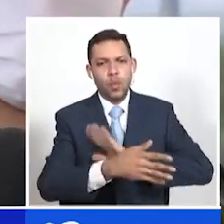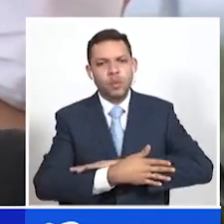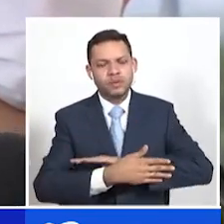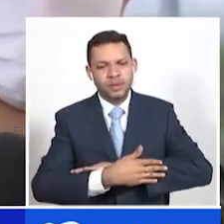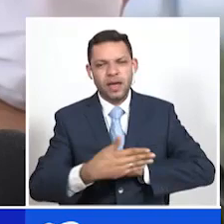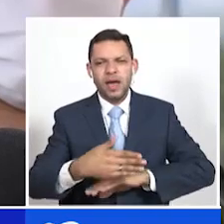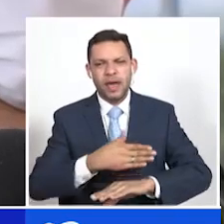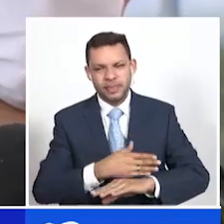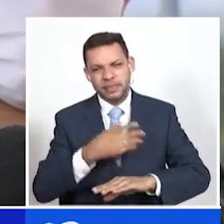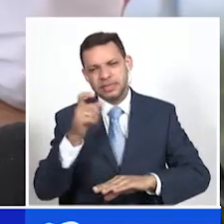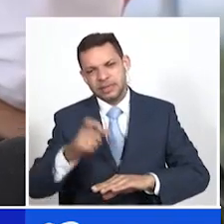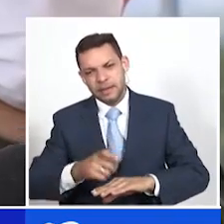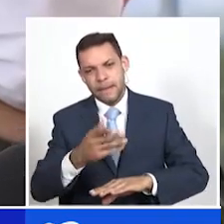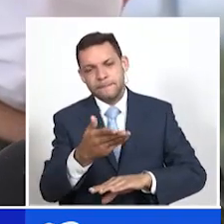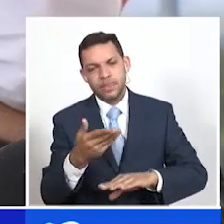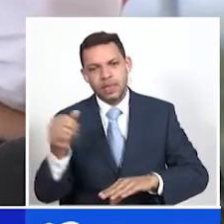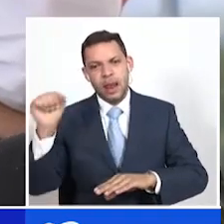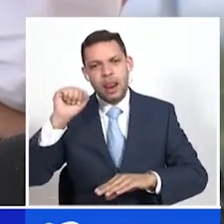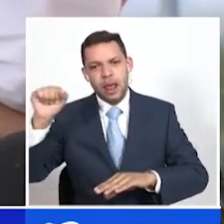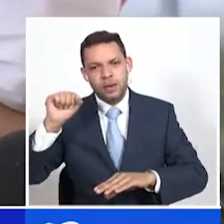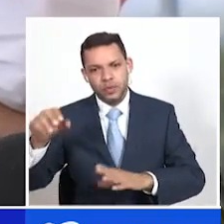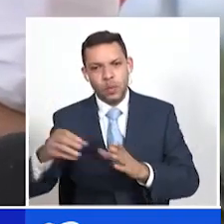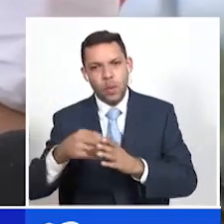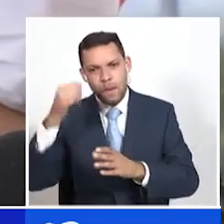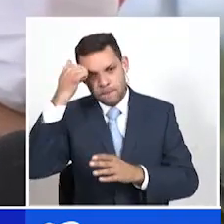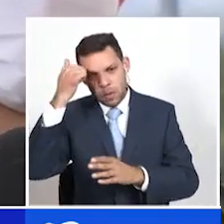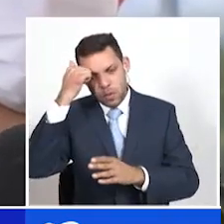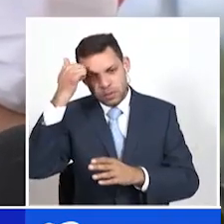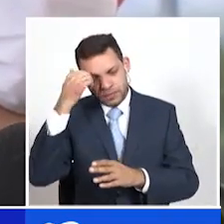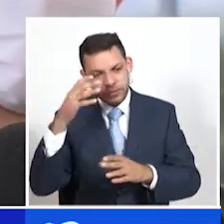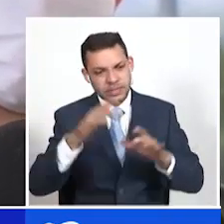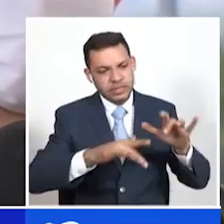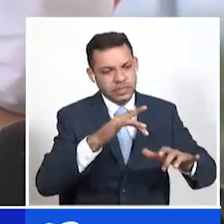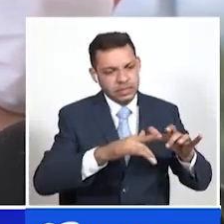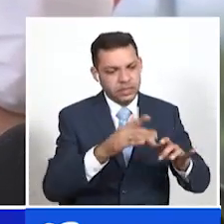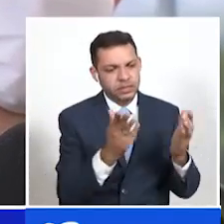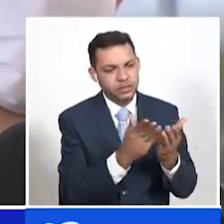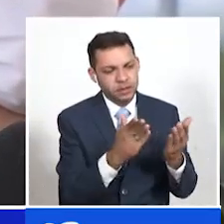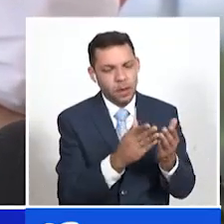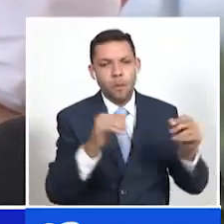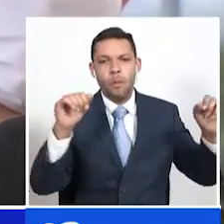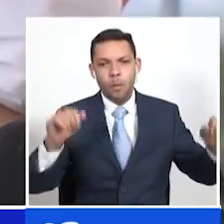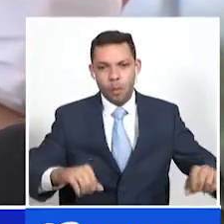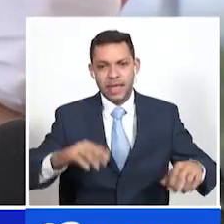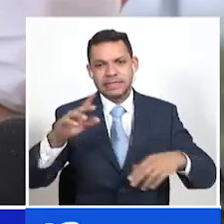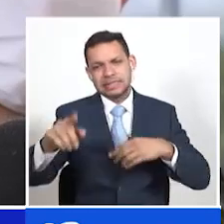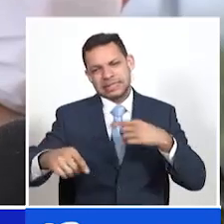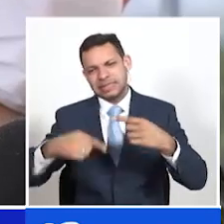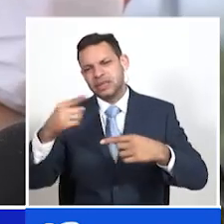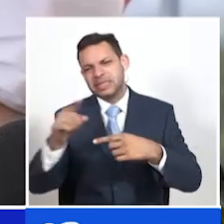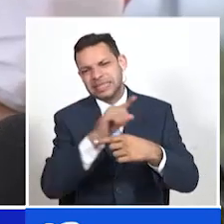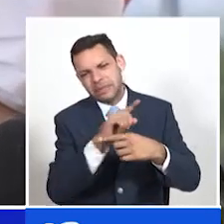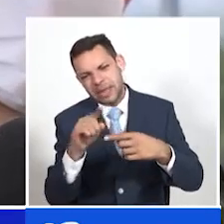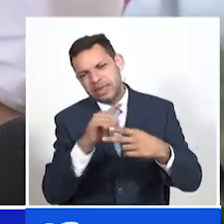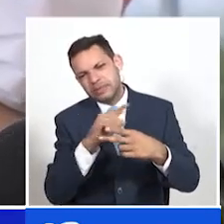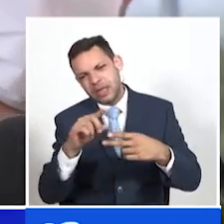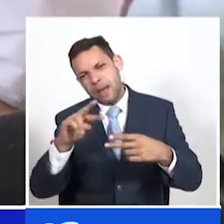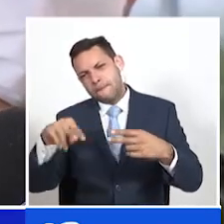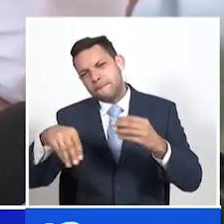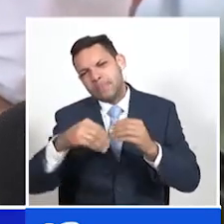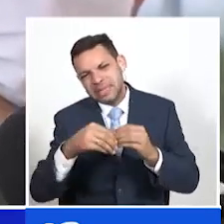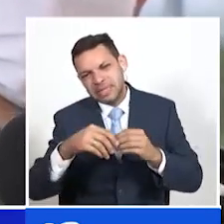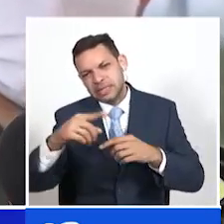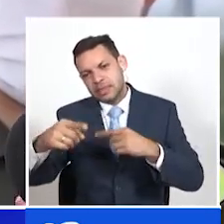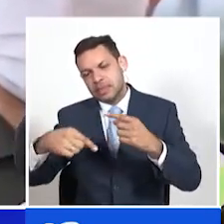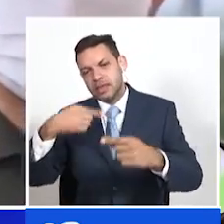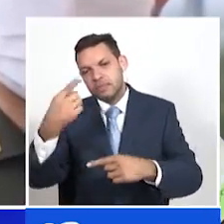medida prudente, nos lo pidió el sindicato, lo analizamos con la Secretaría de Educación y nos parece viable esperar ya hemos esperado mucho, esperar dos semanitas más.